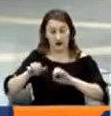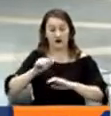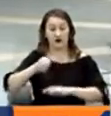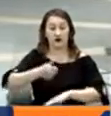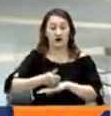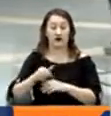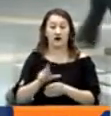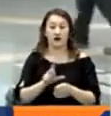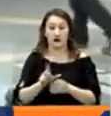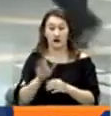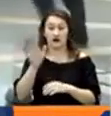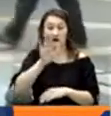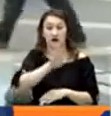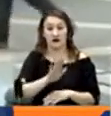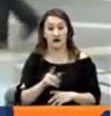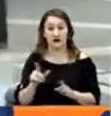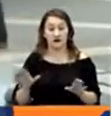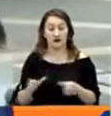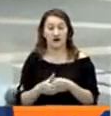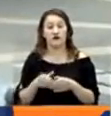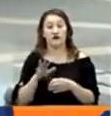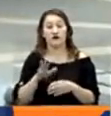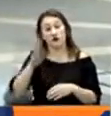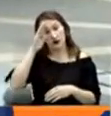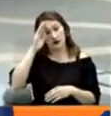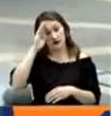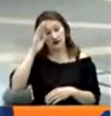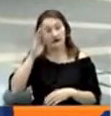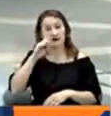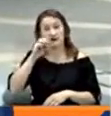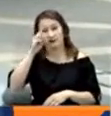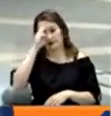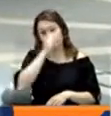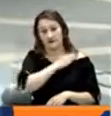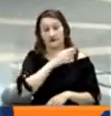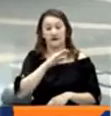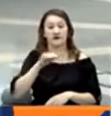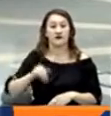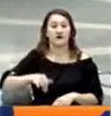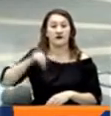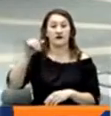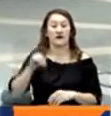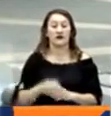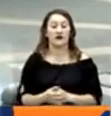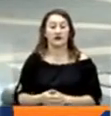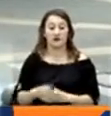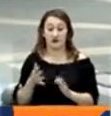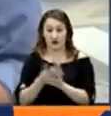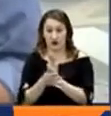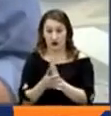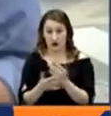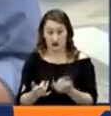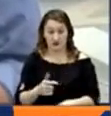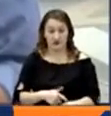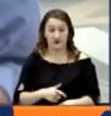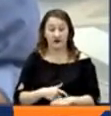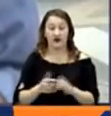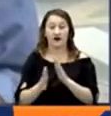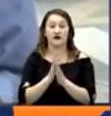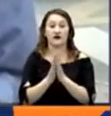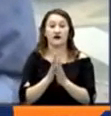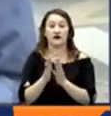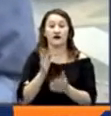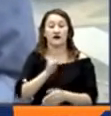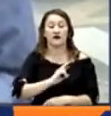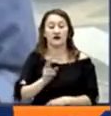y departamentales, además de la cúpula tanto de la policía, el ejército y la fuerza aérea. Información a esta hora en el centro de la capital del Valle del